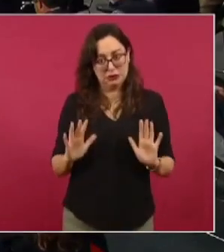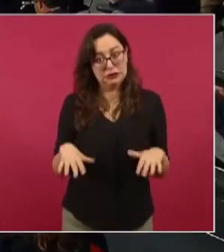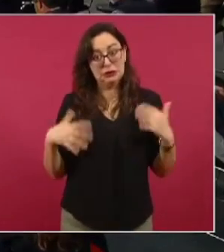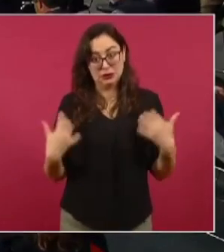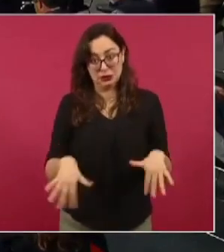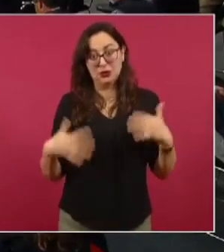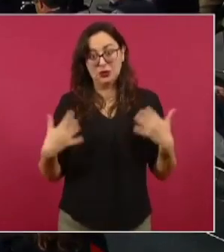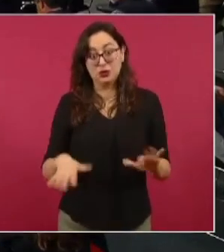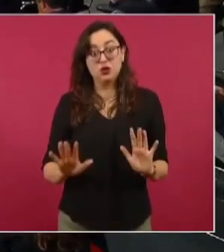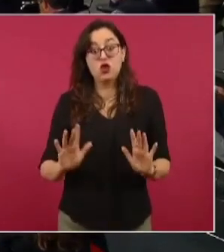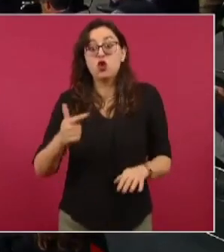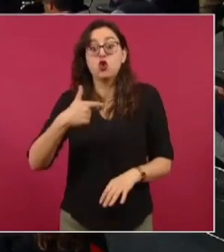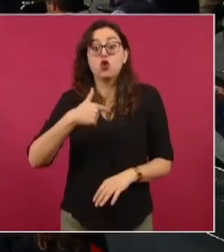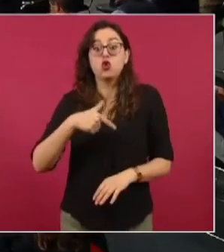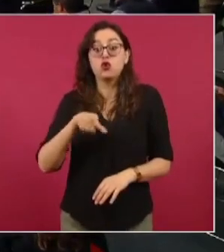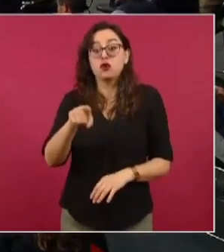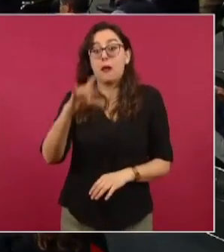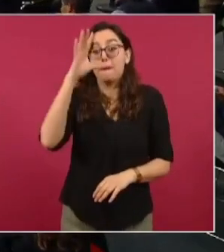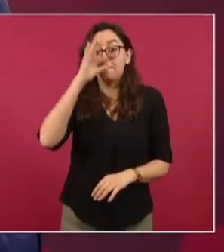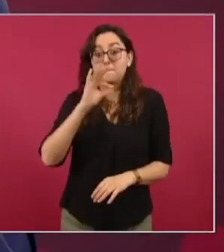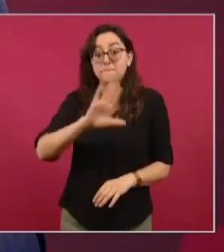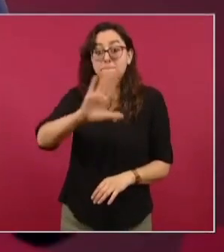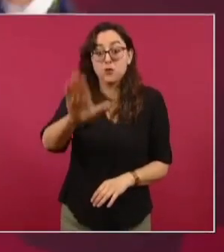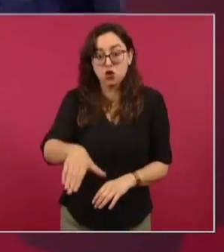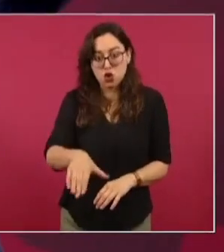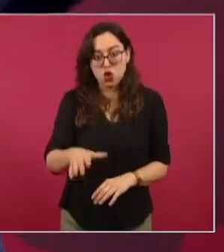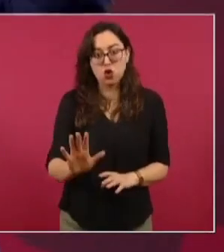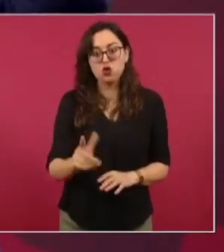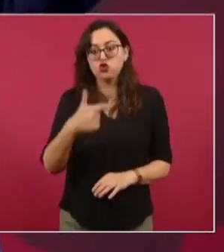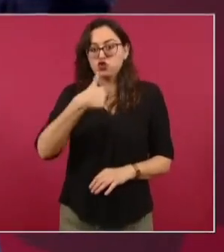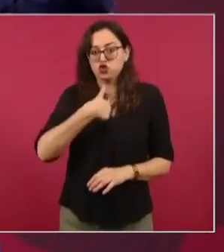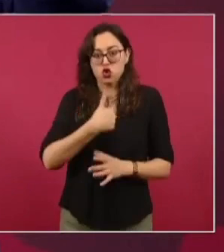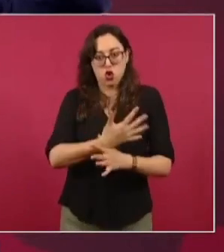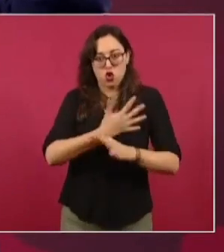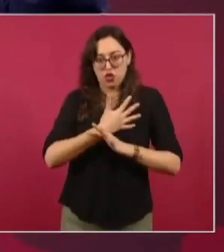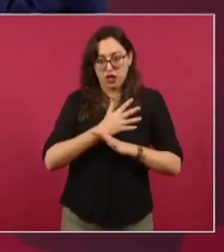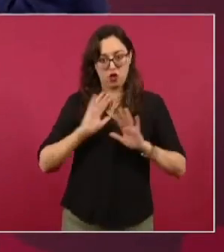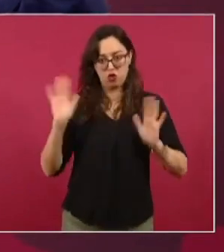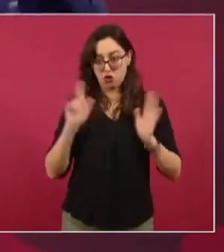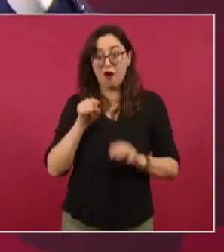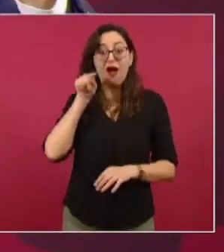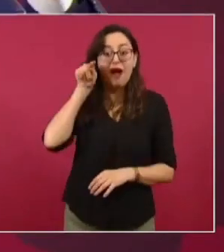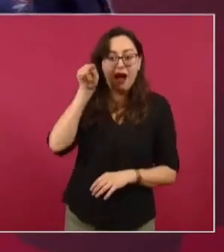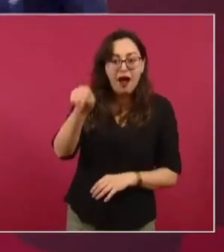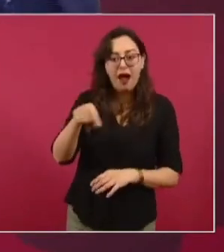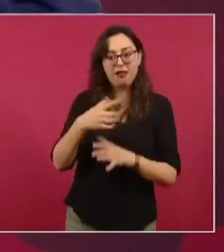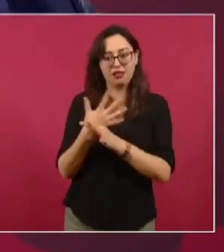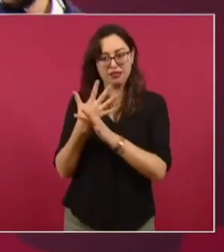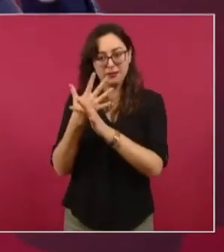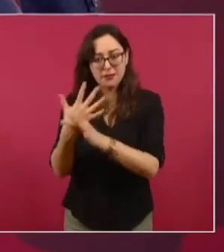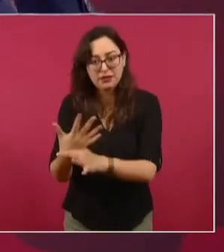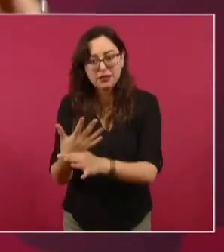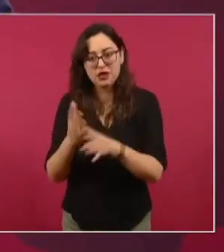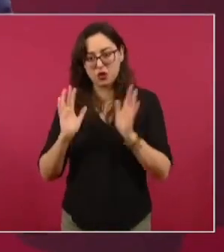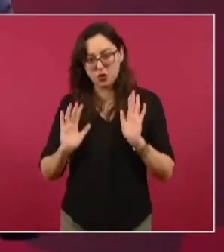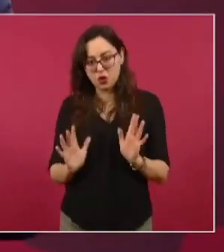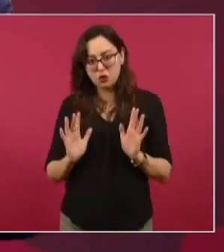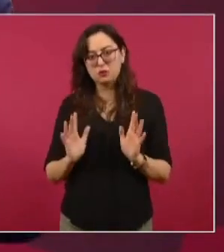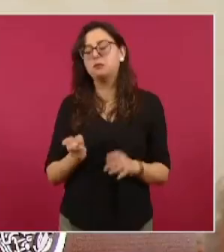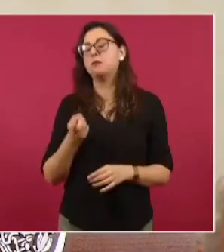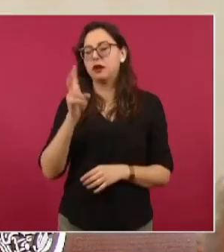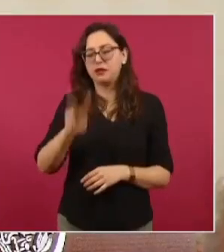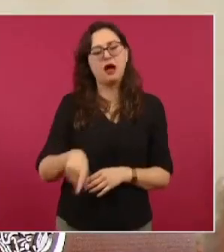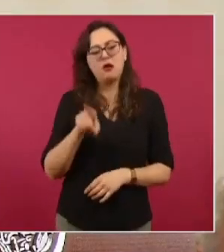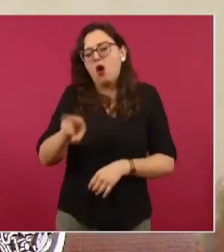no vayan a decir que como ya falleció lo digo no platicamos cosas abiertas muy buenas pláticas